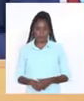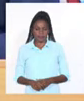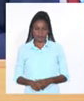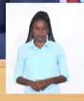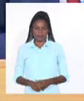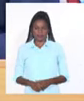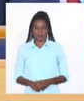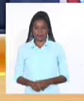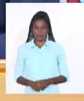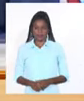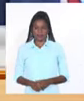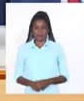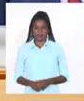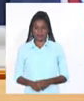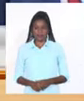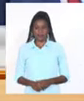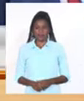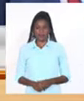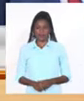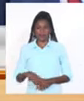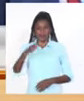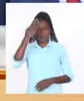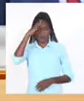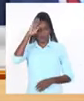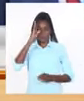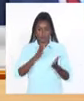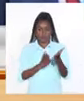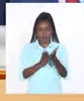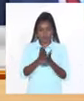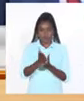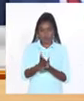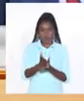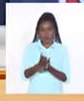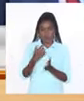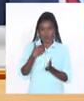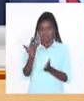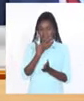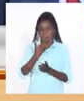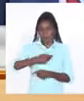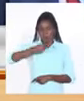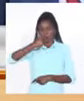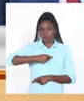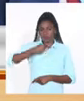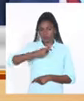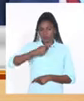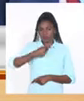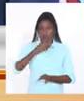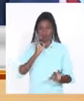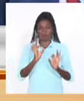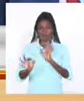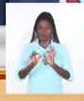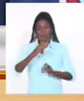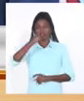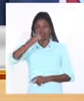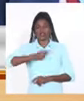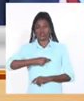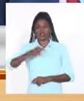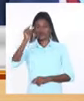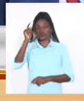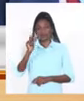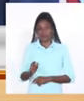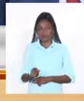Cuba continuará perfeccionando su marco institucional y jurídico para la protección de los derechos humanos